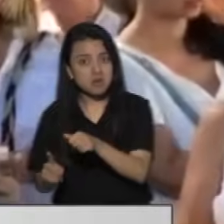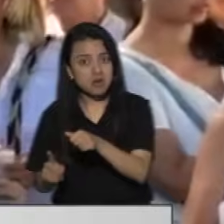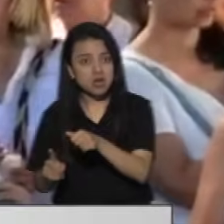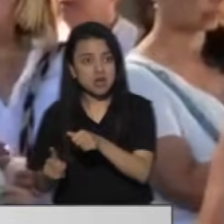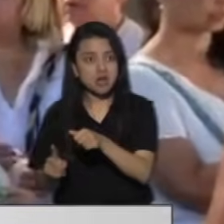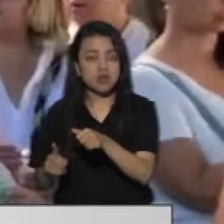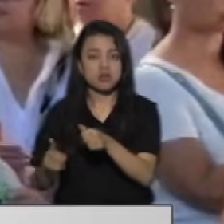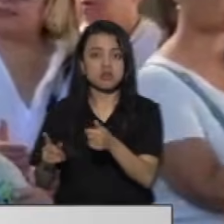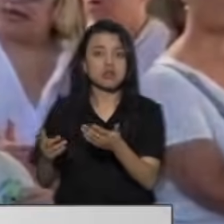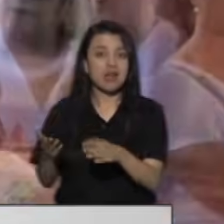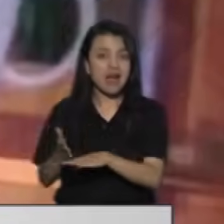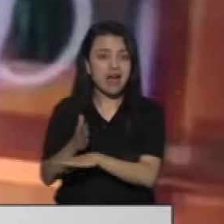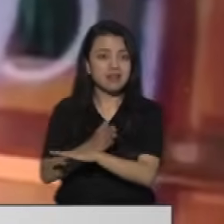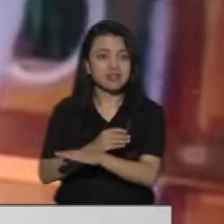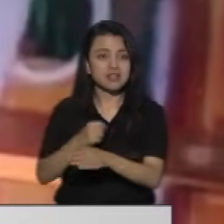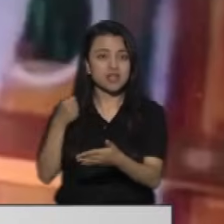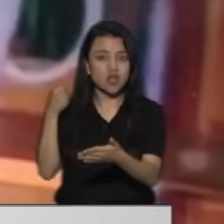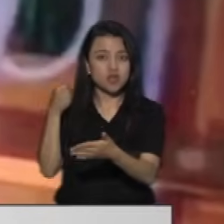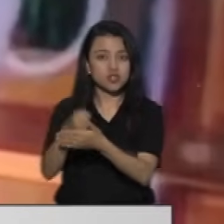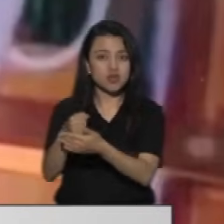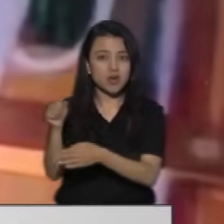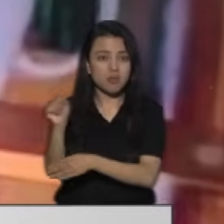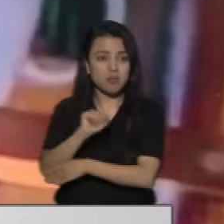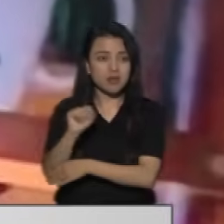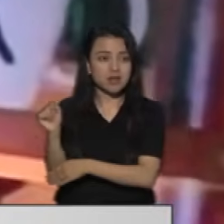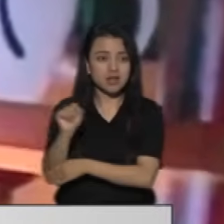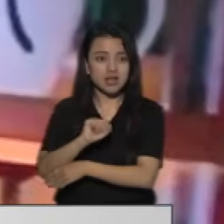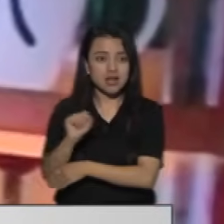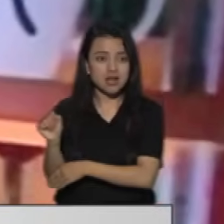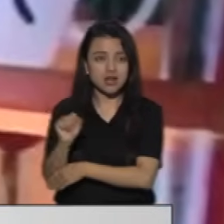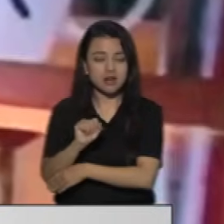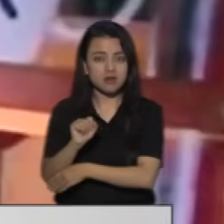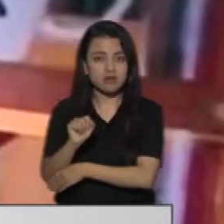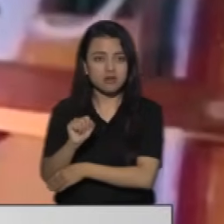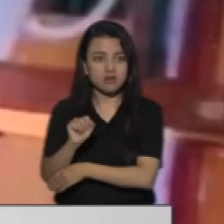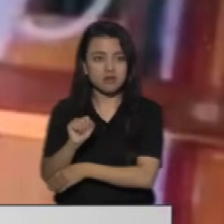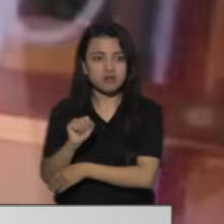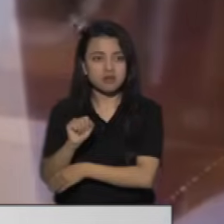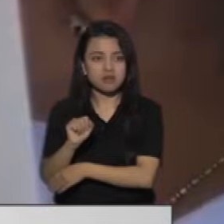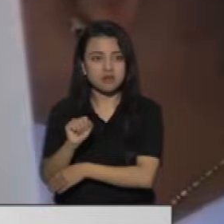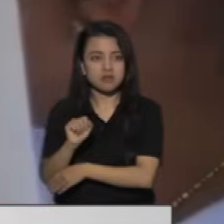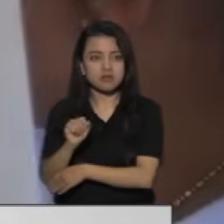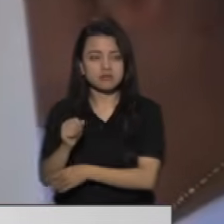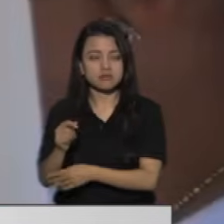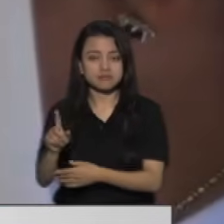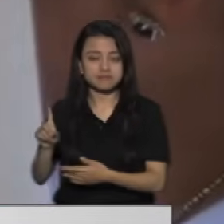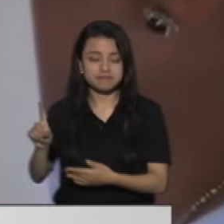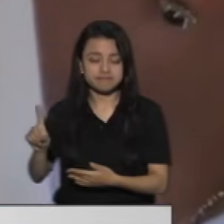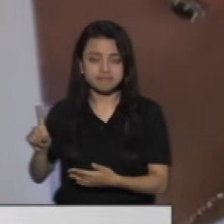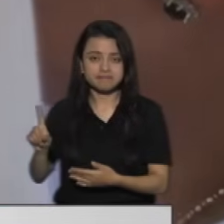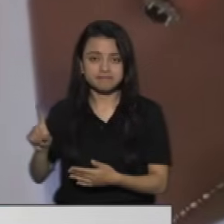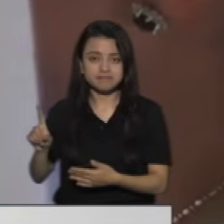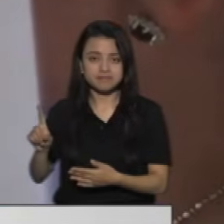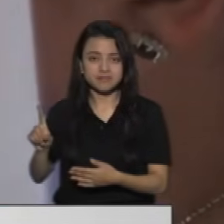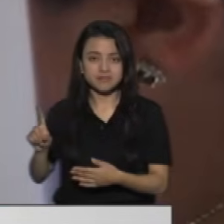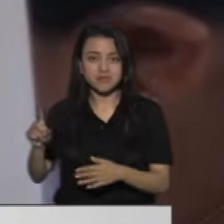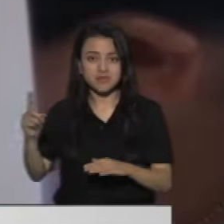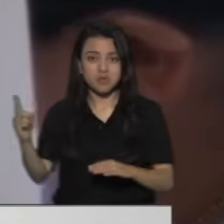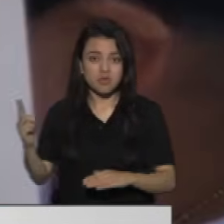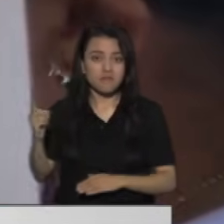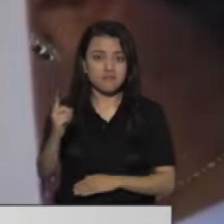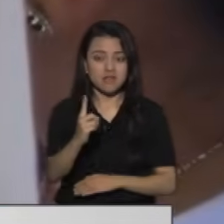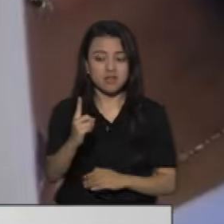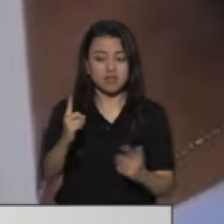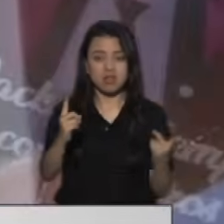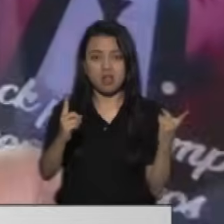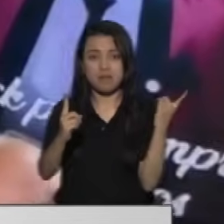lo chocaron por la parte de atrás, y la reacción del joven fue bajarse a reclamar a las personas que lo habían chocado. Sin